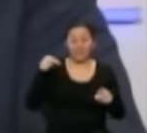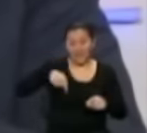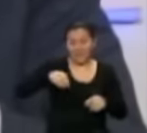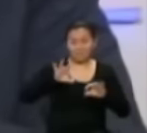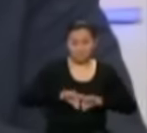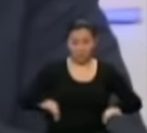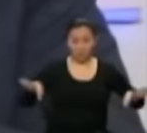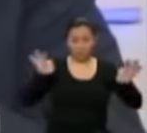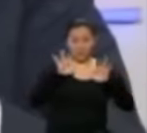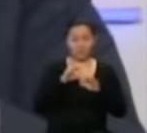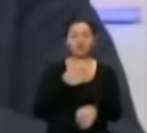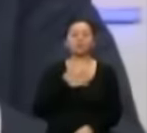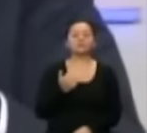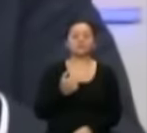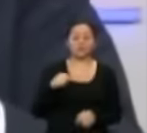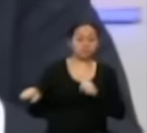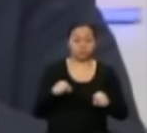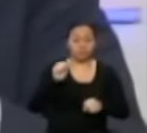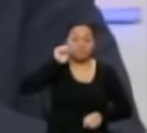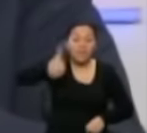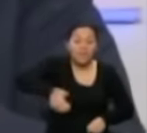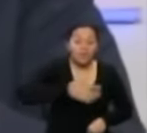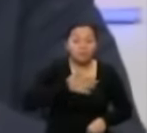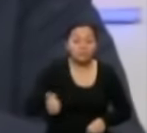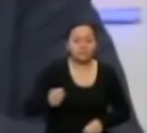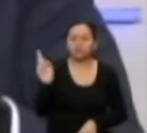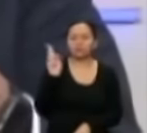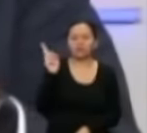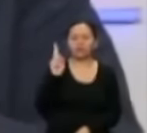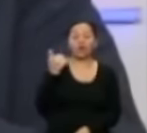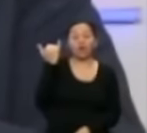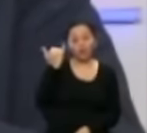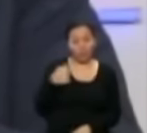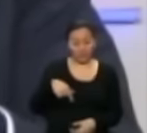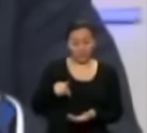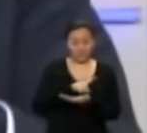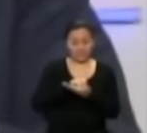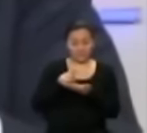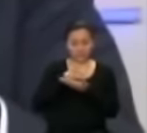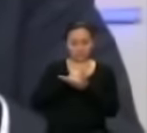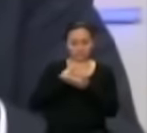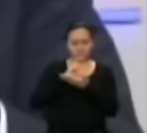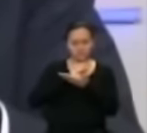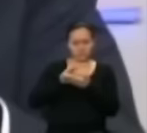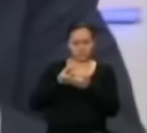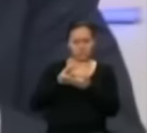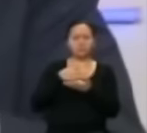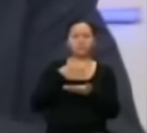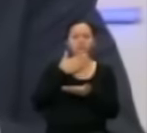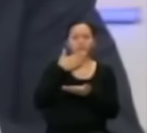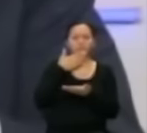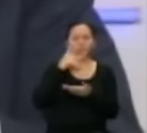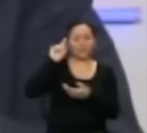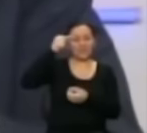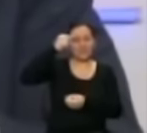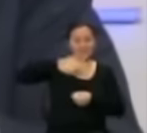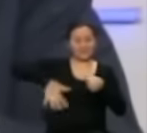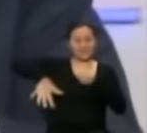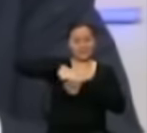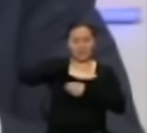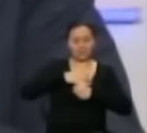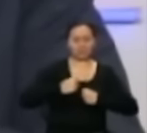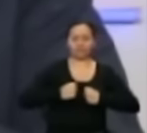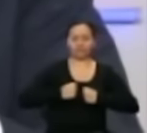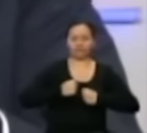después, sino que lo que hemos de alguna manera notado en estas semanas acá es que la actuación del Estado ha sido